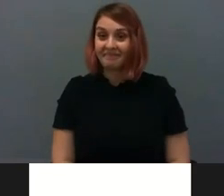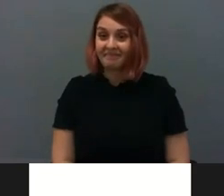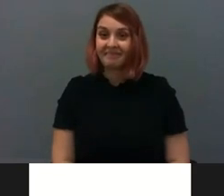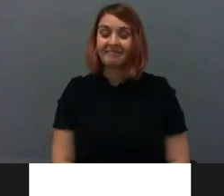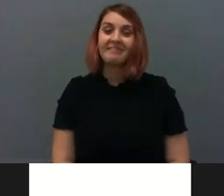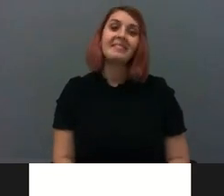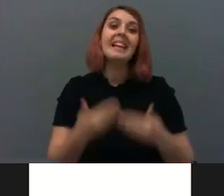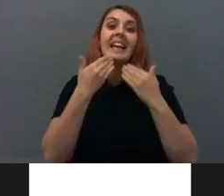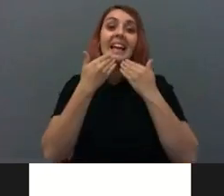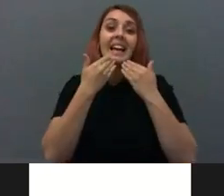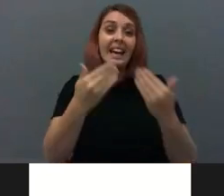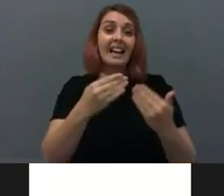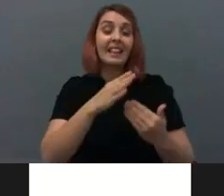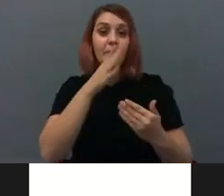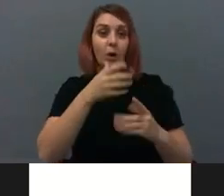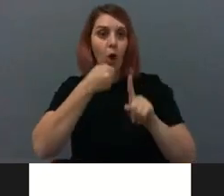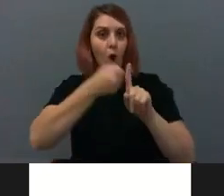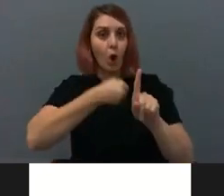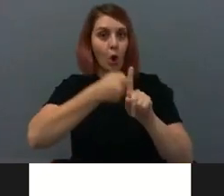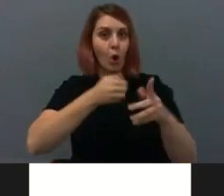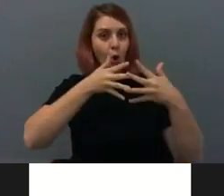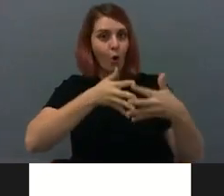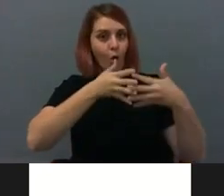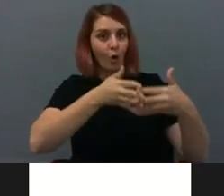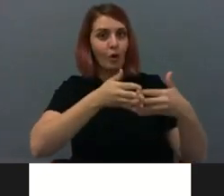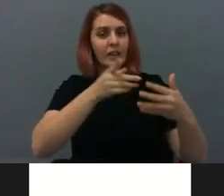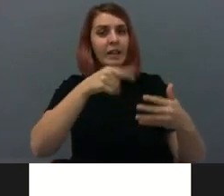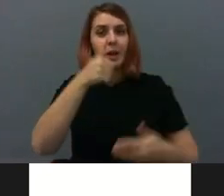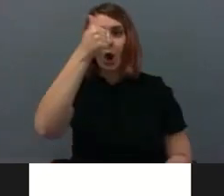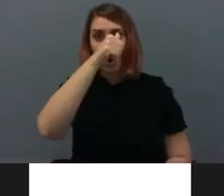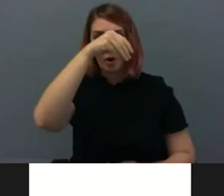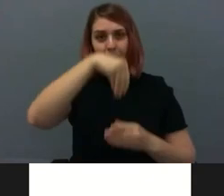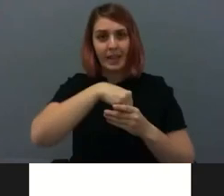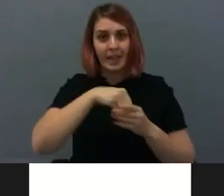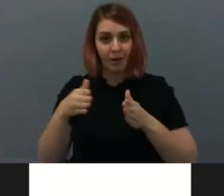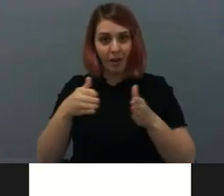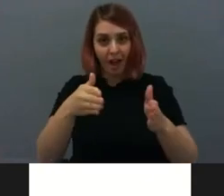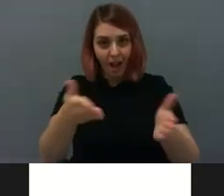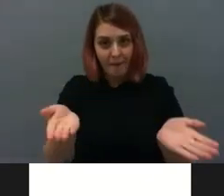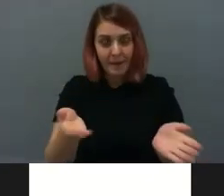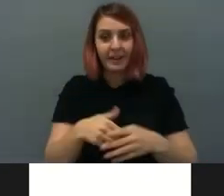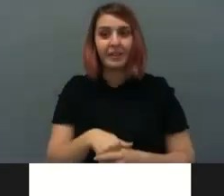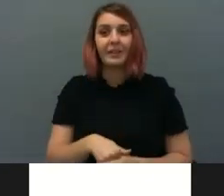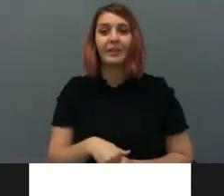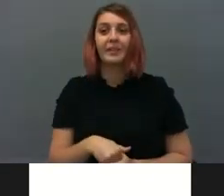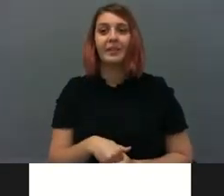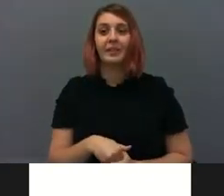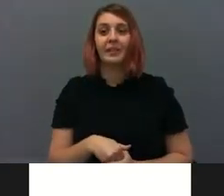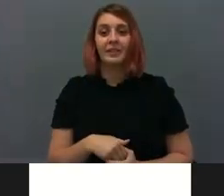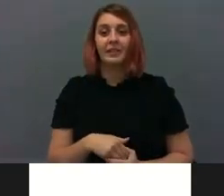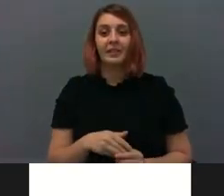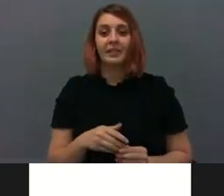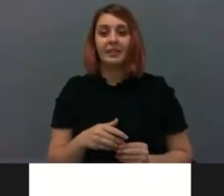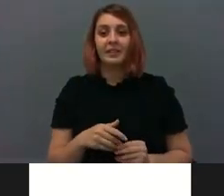Muchas gracias, Vicky. Pues en esa lucha también hay hombres en el camino. Hay hombres en el camino que han supuesto